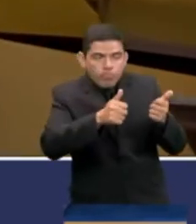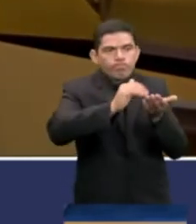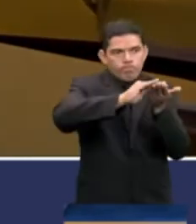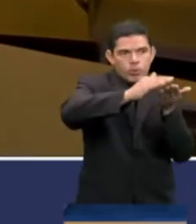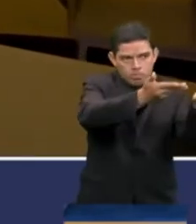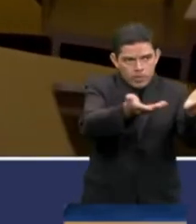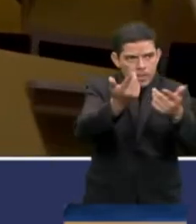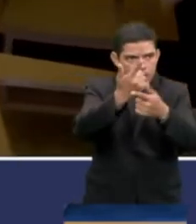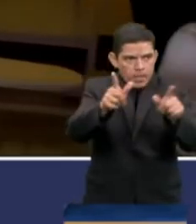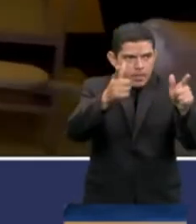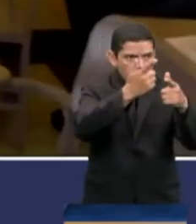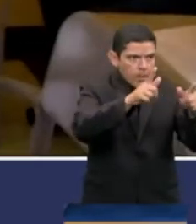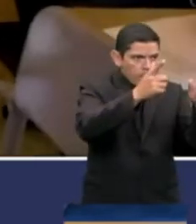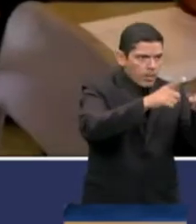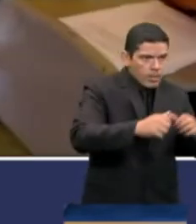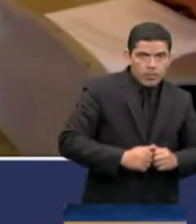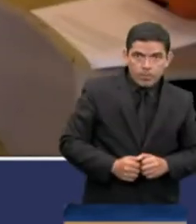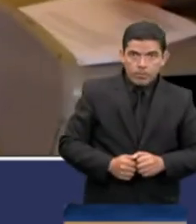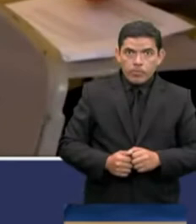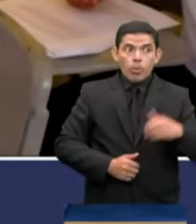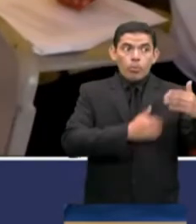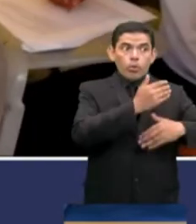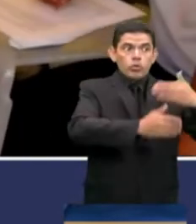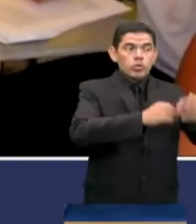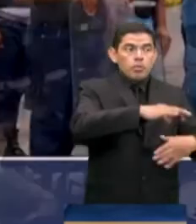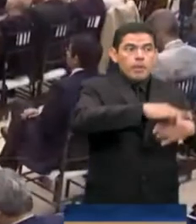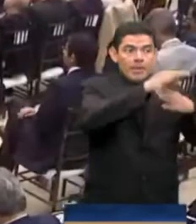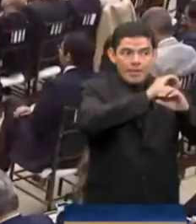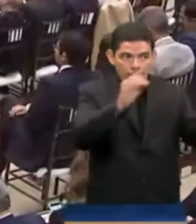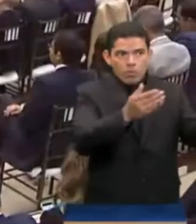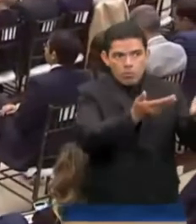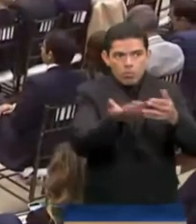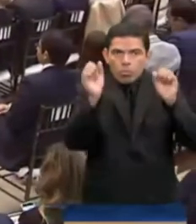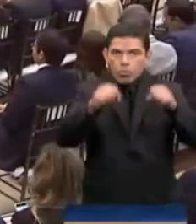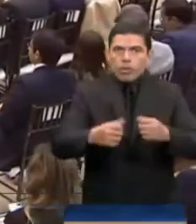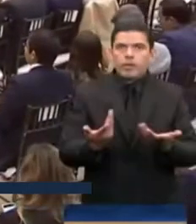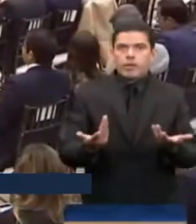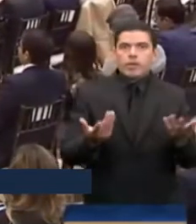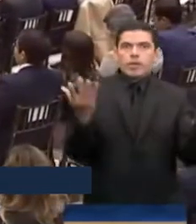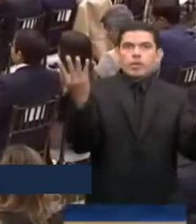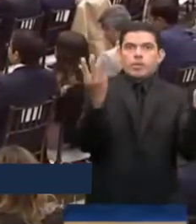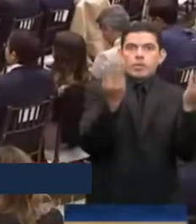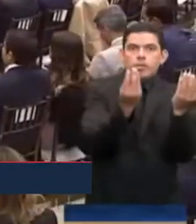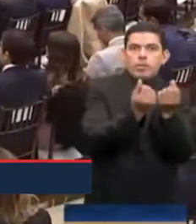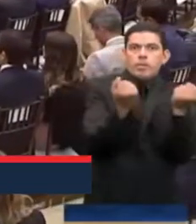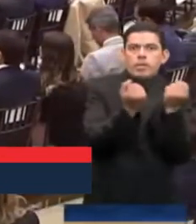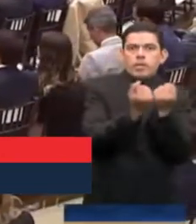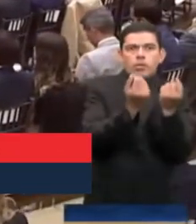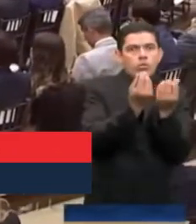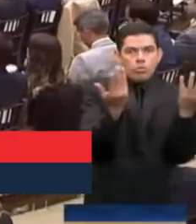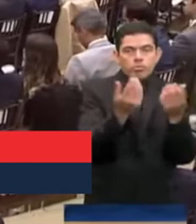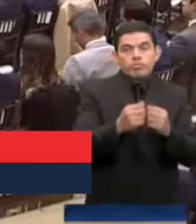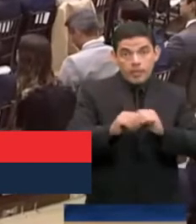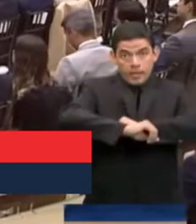caso de delitos menores y que no tengan procesos pendientes. En este punto, queridos amigos, que lo tenga claro el